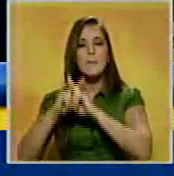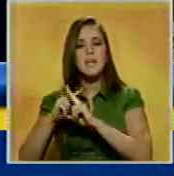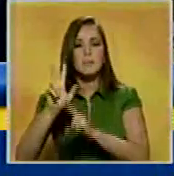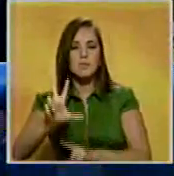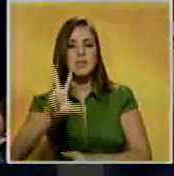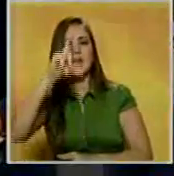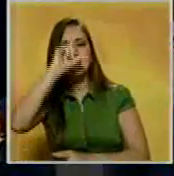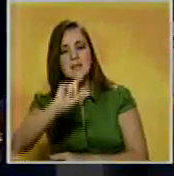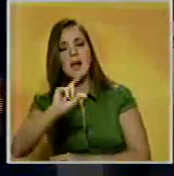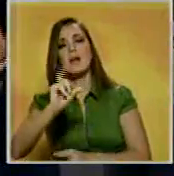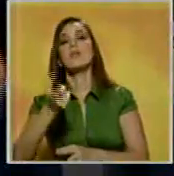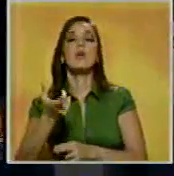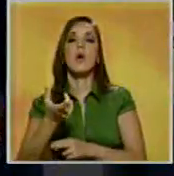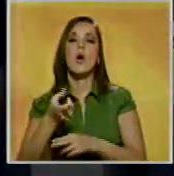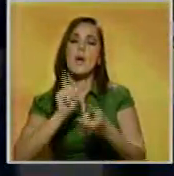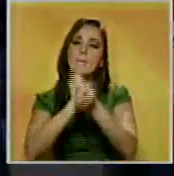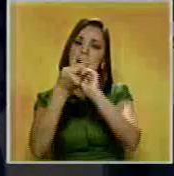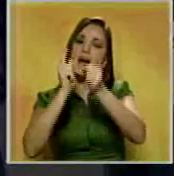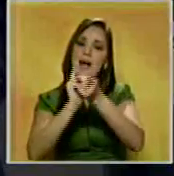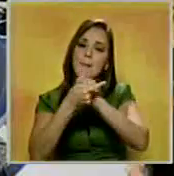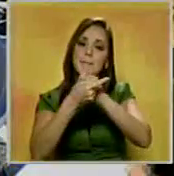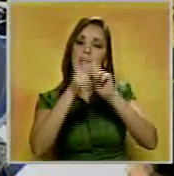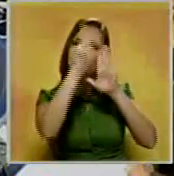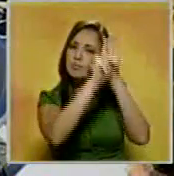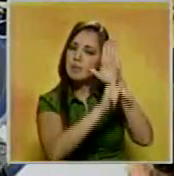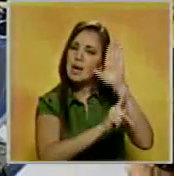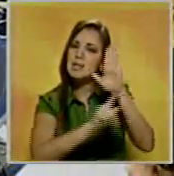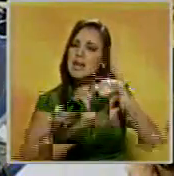cambio de empezar a aplicar reformas a partir de la próxima semana